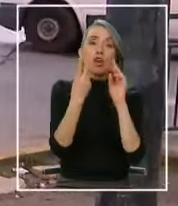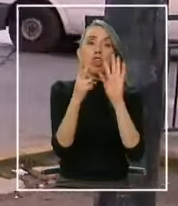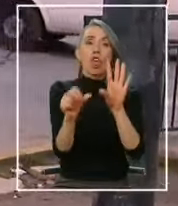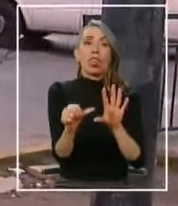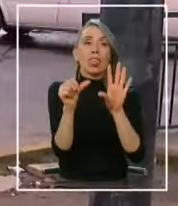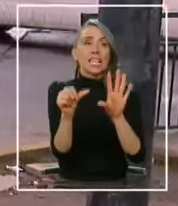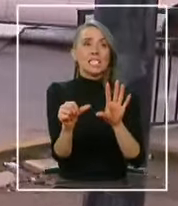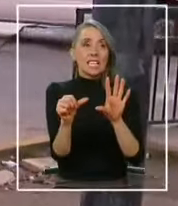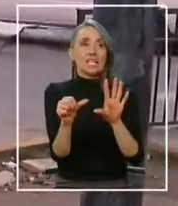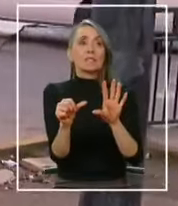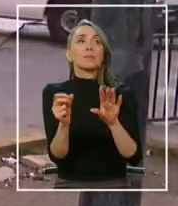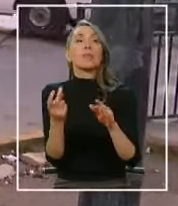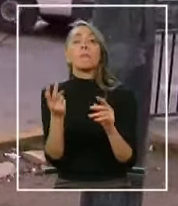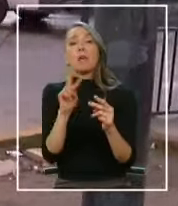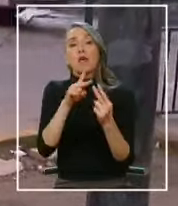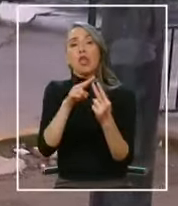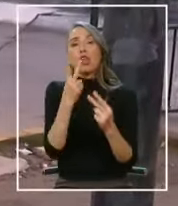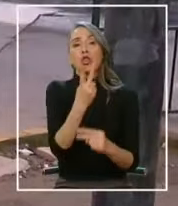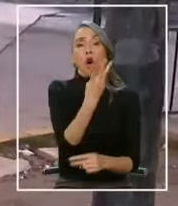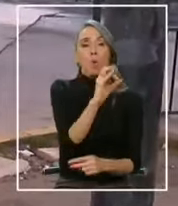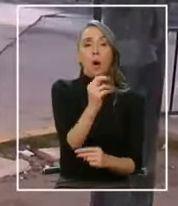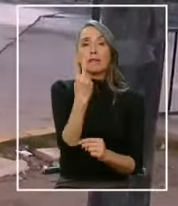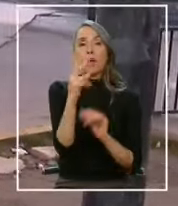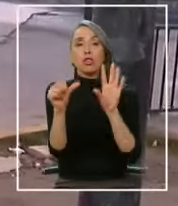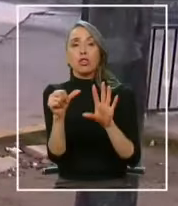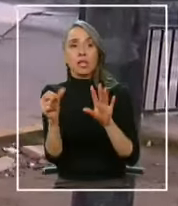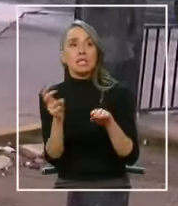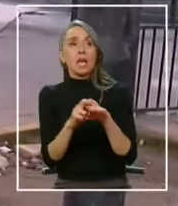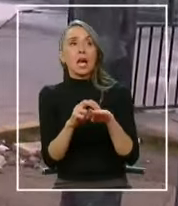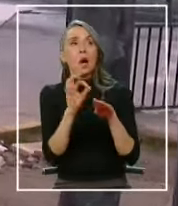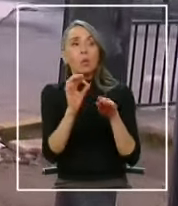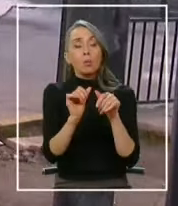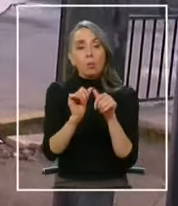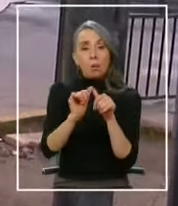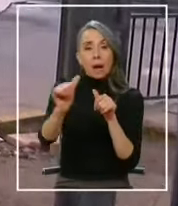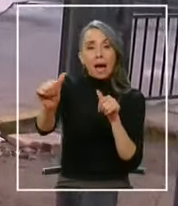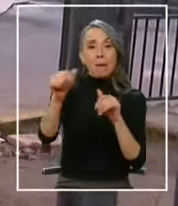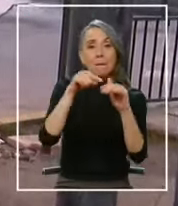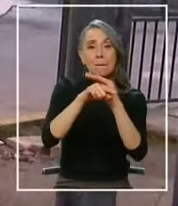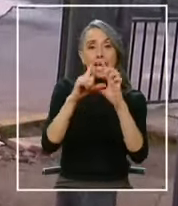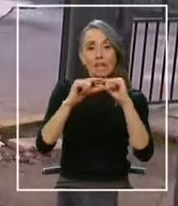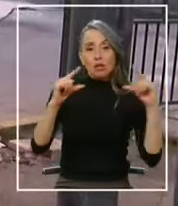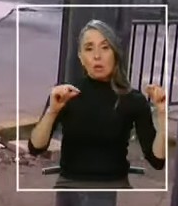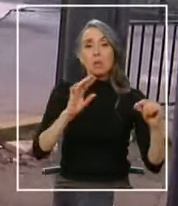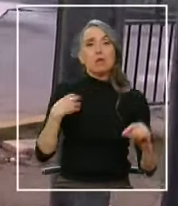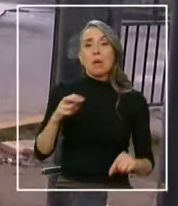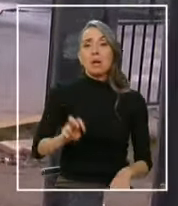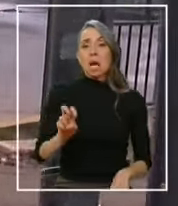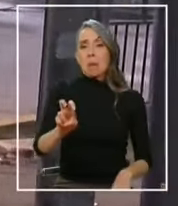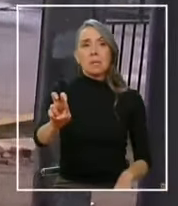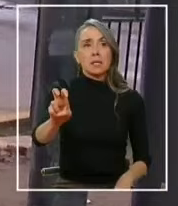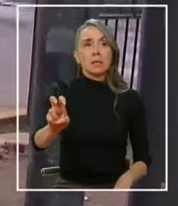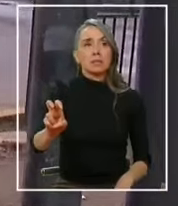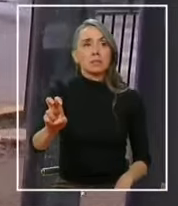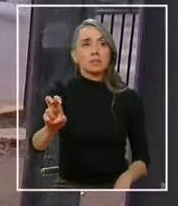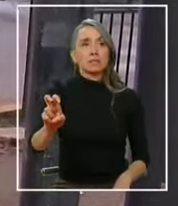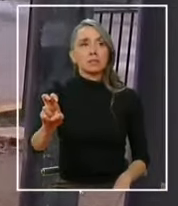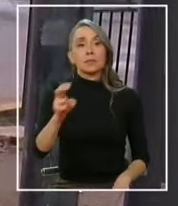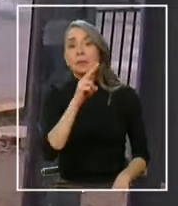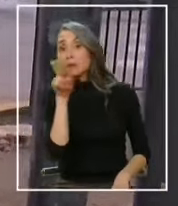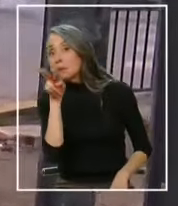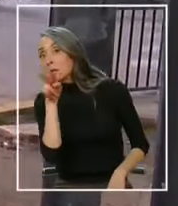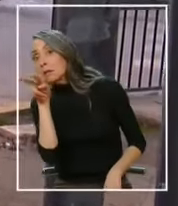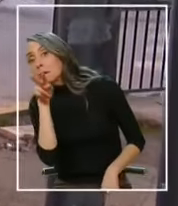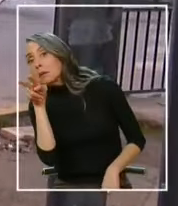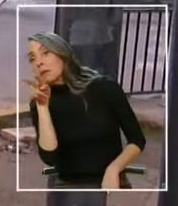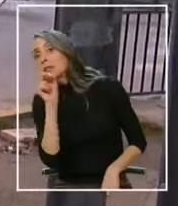216. Me sirve la 2, pero esta la 216 nos deja un poquito más lejos del metro. Hay que caminar un poquito más. Pero si